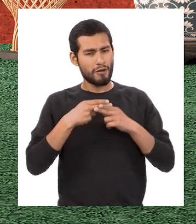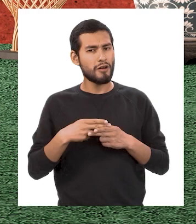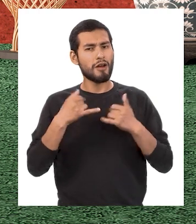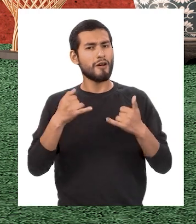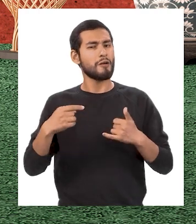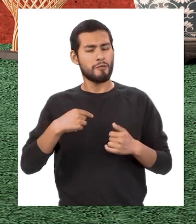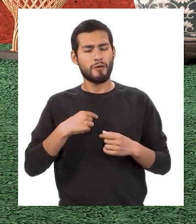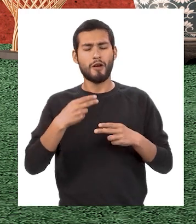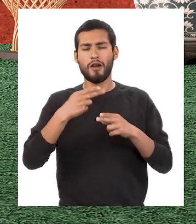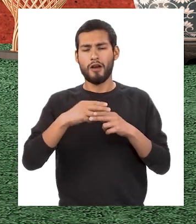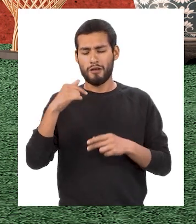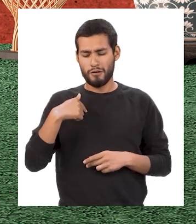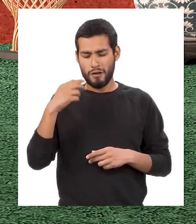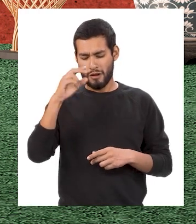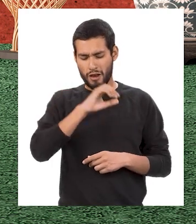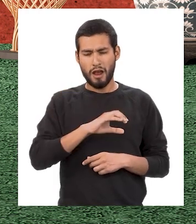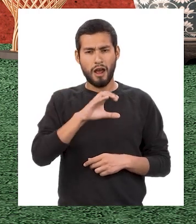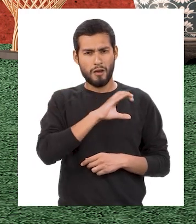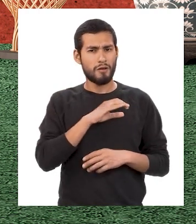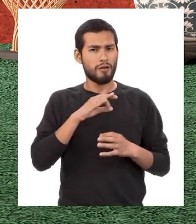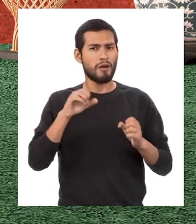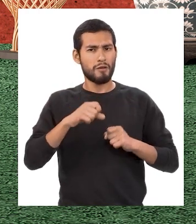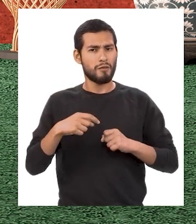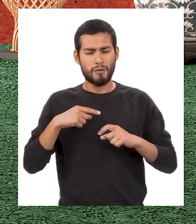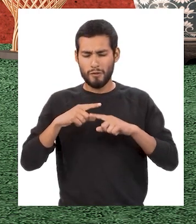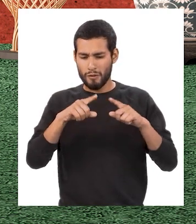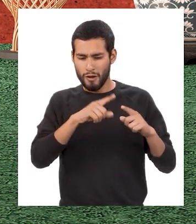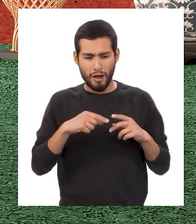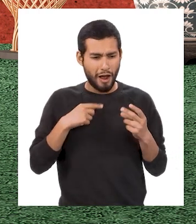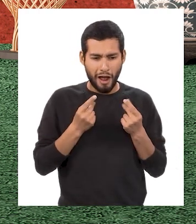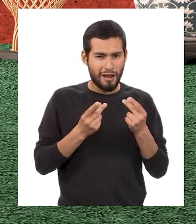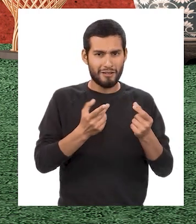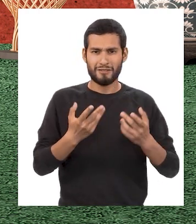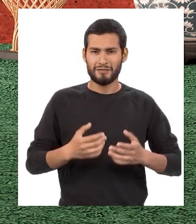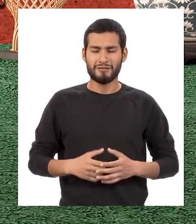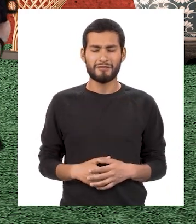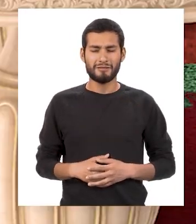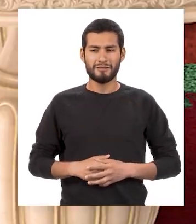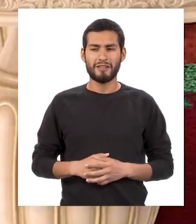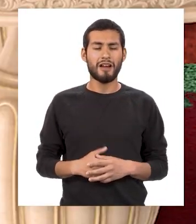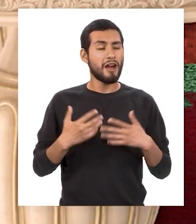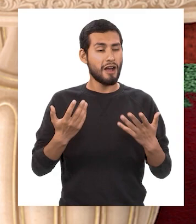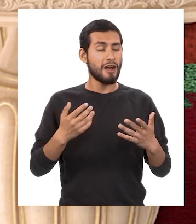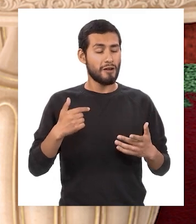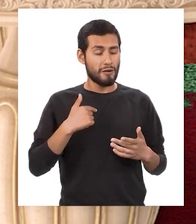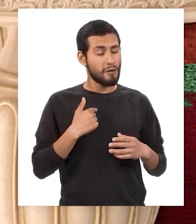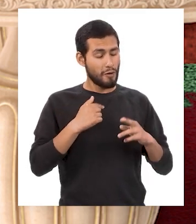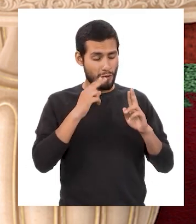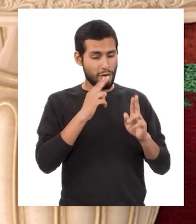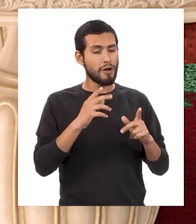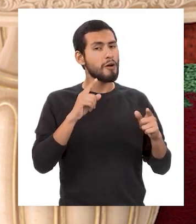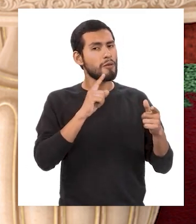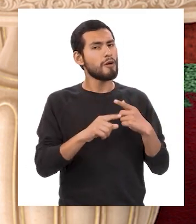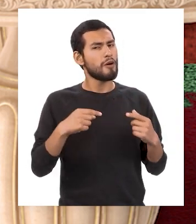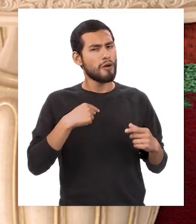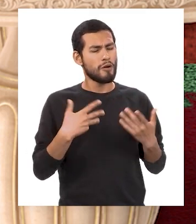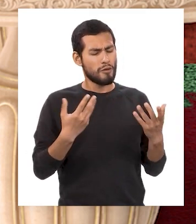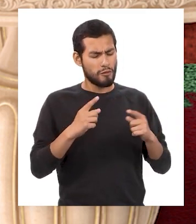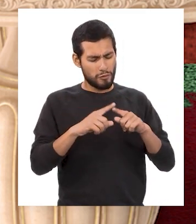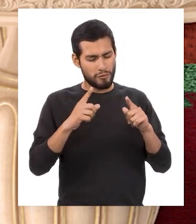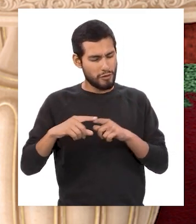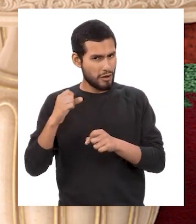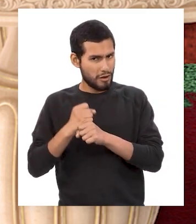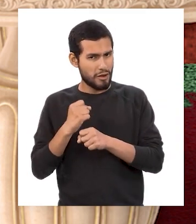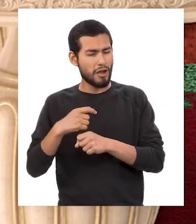ha quedado y que justifica mi natural actitud para salir de todo apuro. Y aunque honrado soy, he tenido